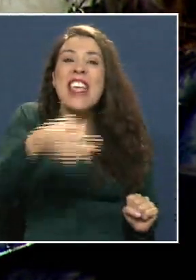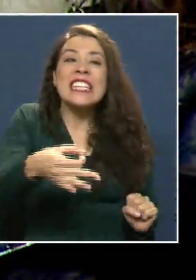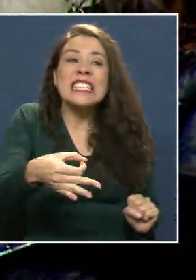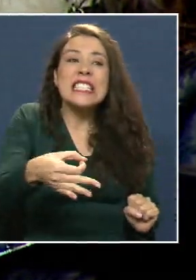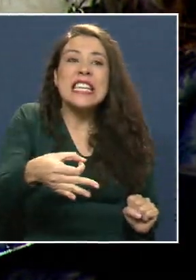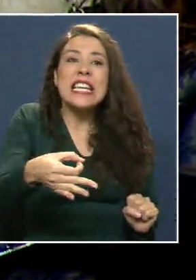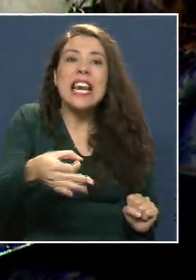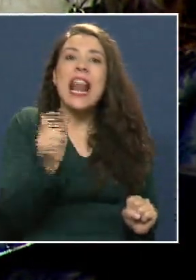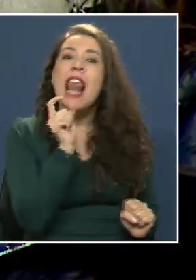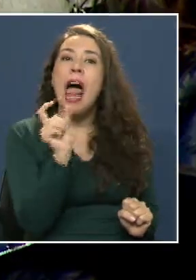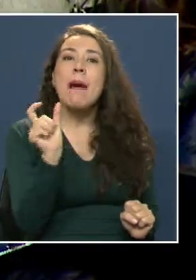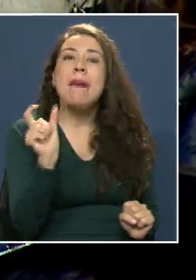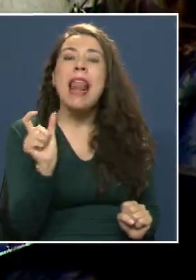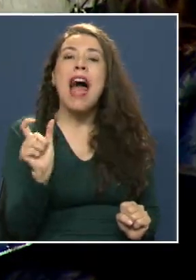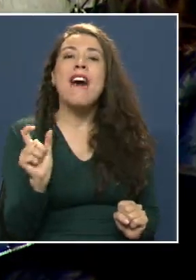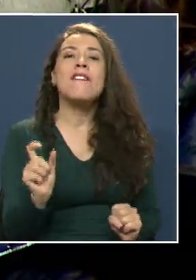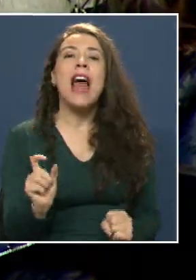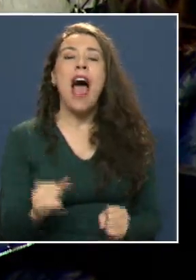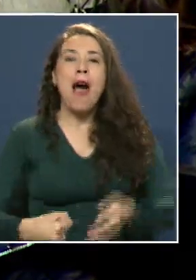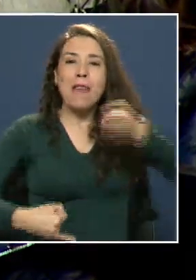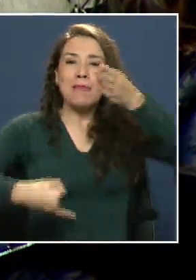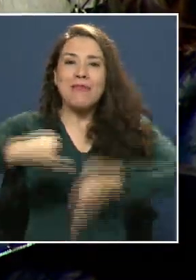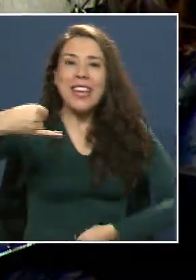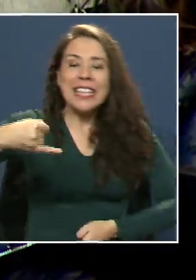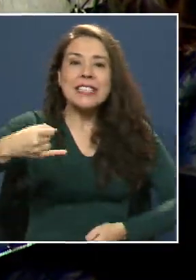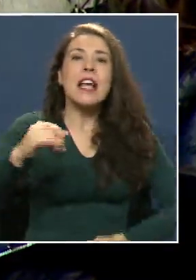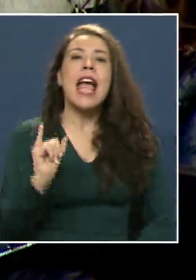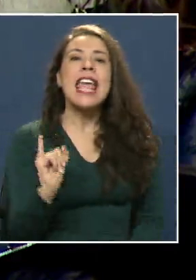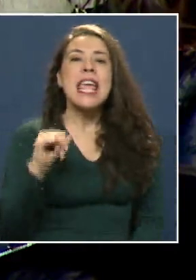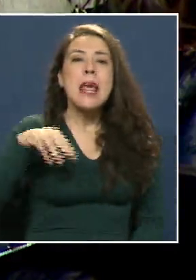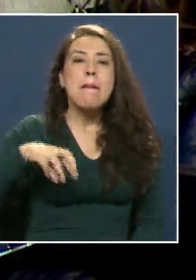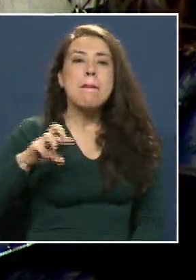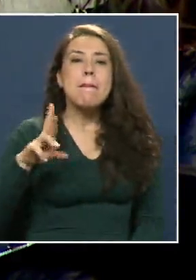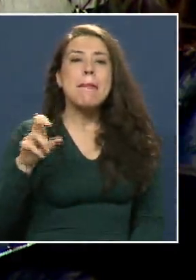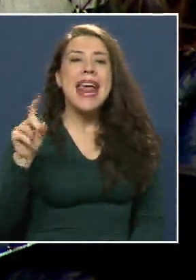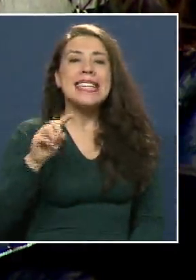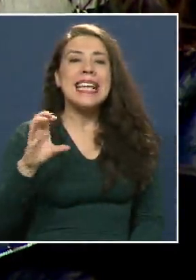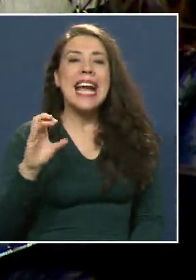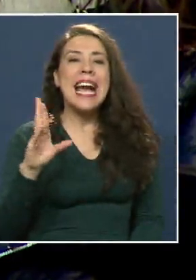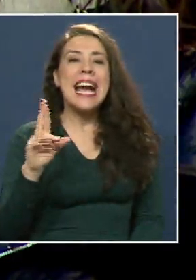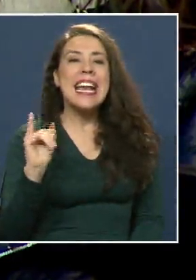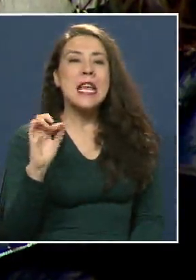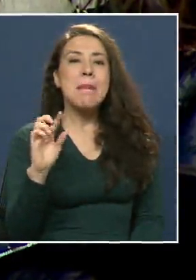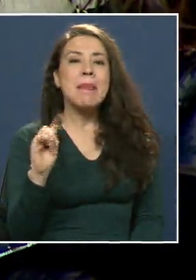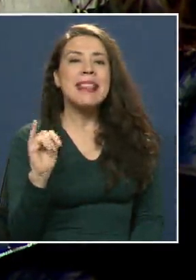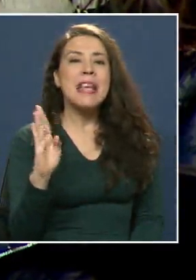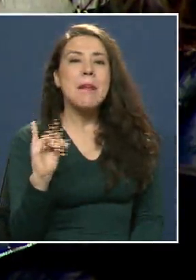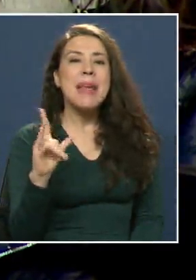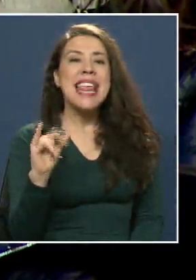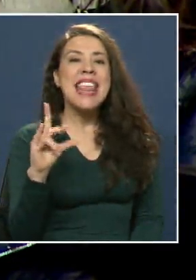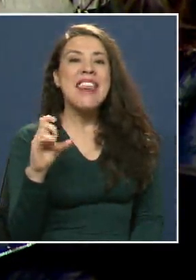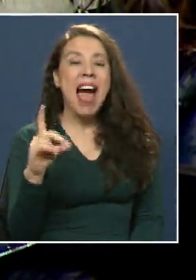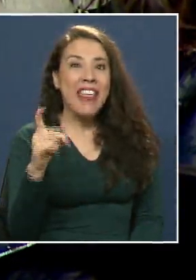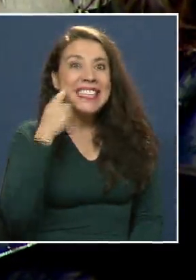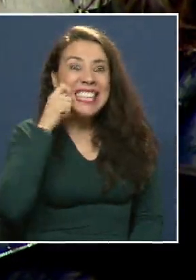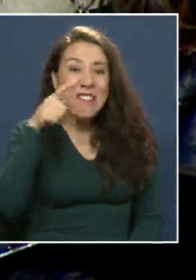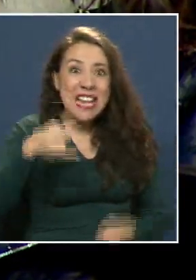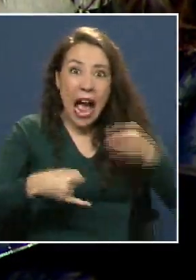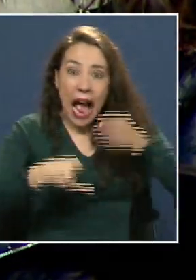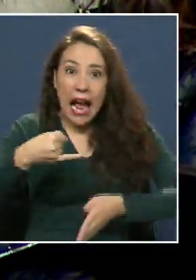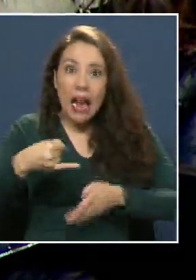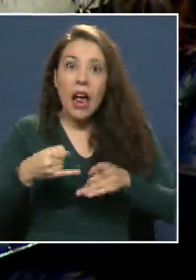hablar de imprescriptibilidad, porque se había elevado la norma a la categoría